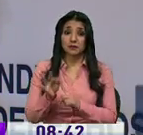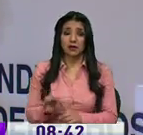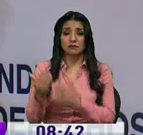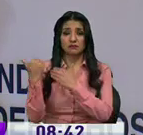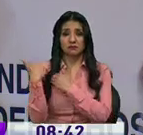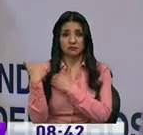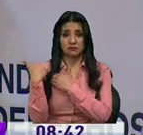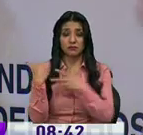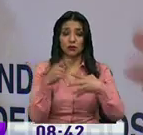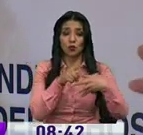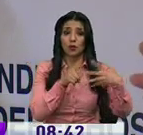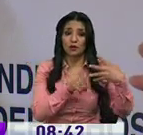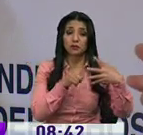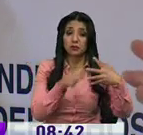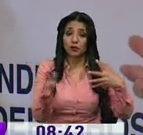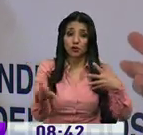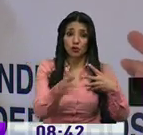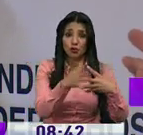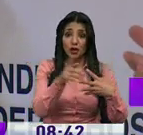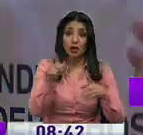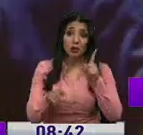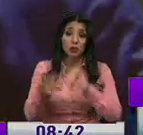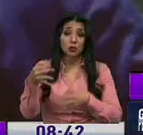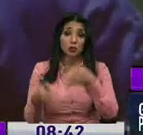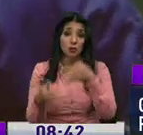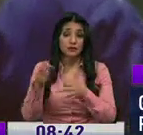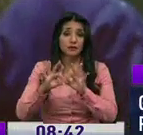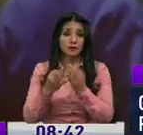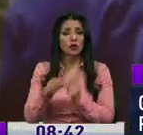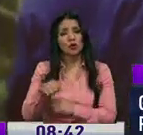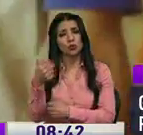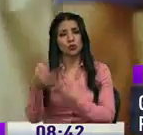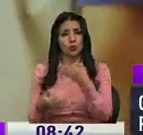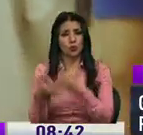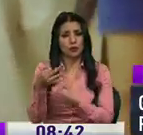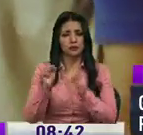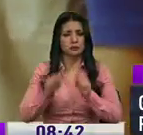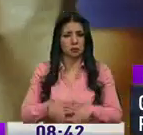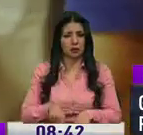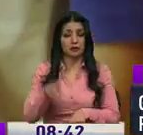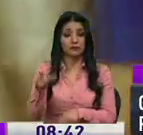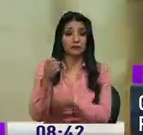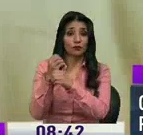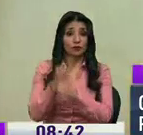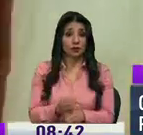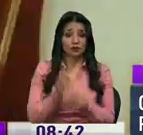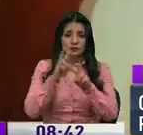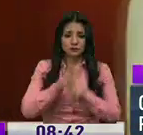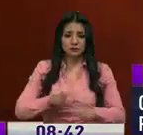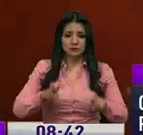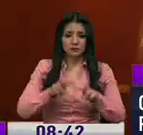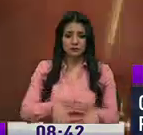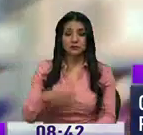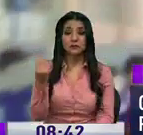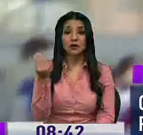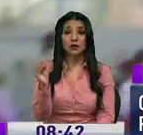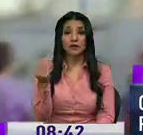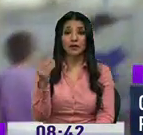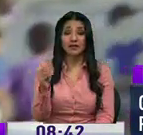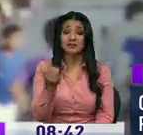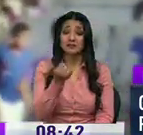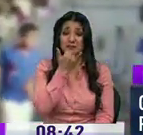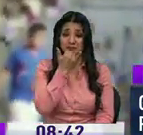de familia o a jueces multicompetentes. De acuerdo a un estudio de la Fundación, en cuanto a las infracciones cometidas por